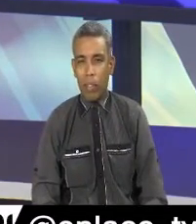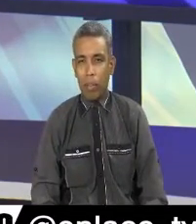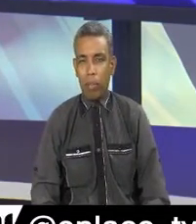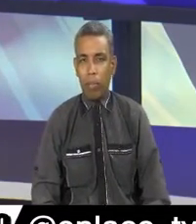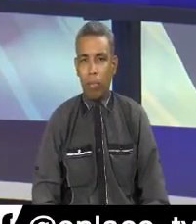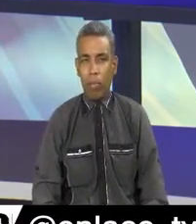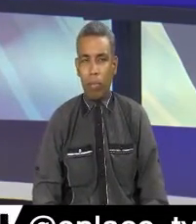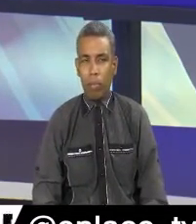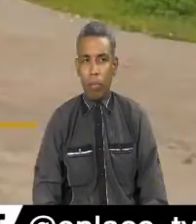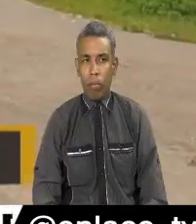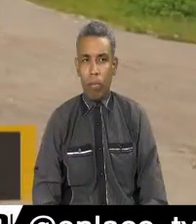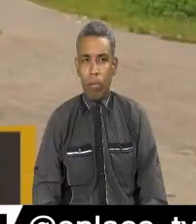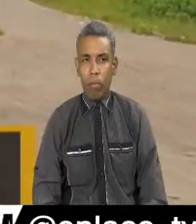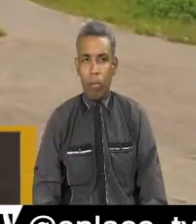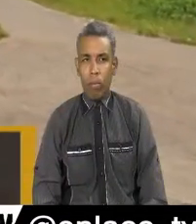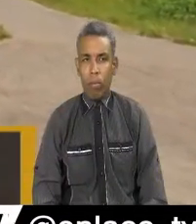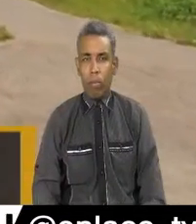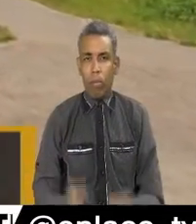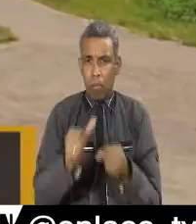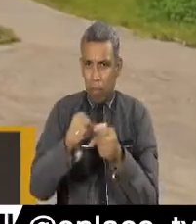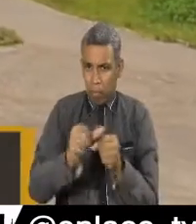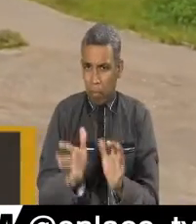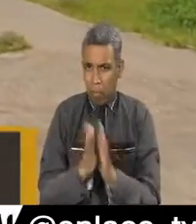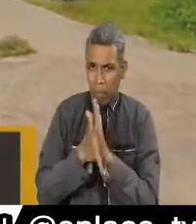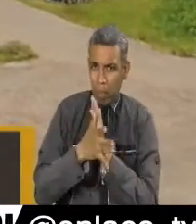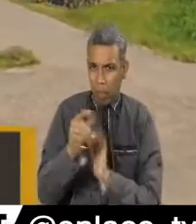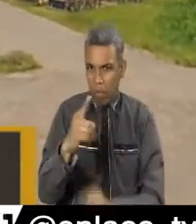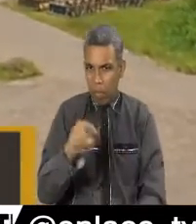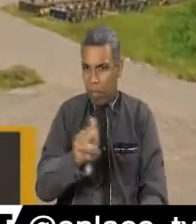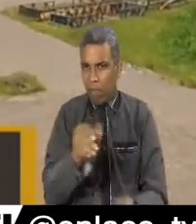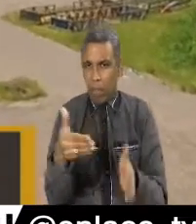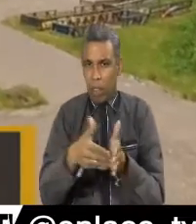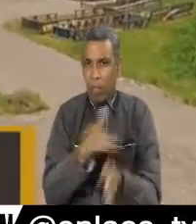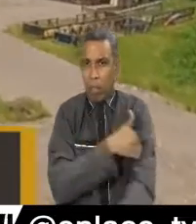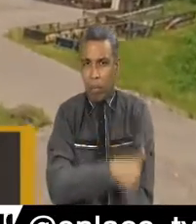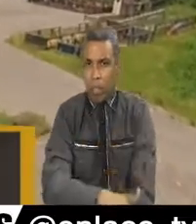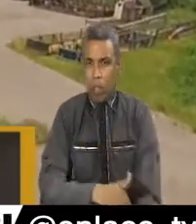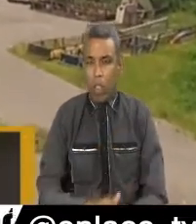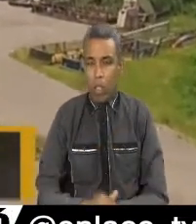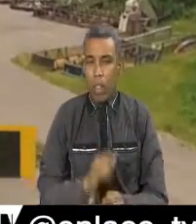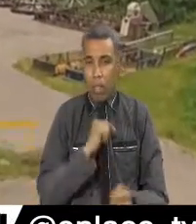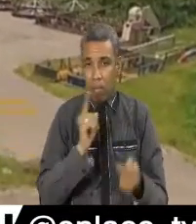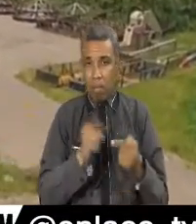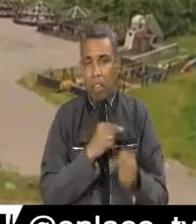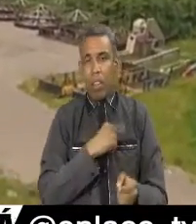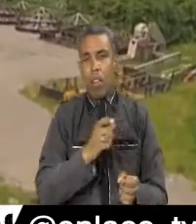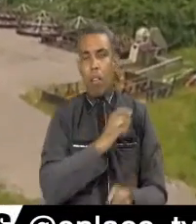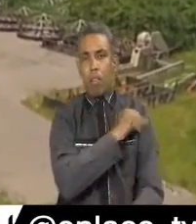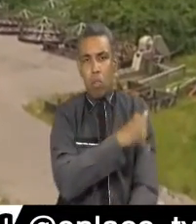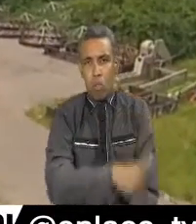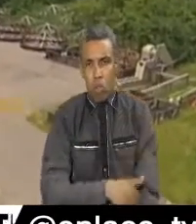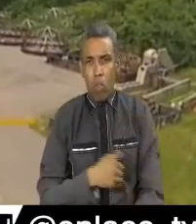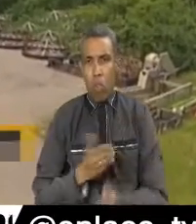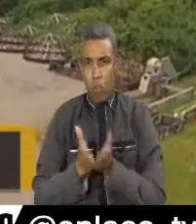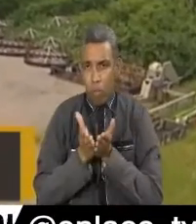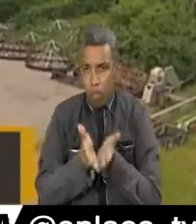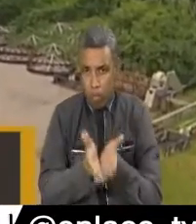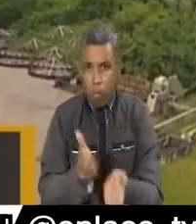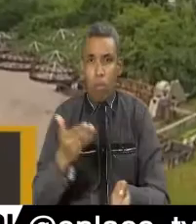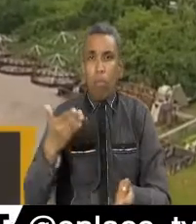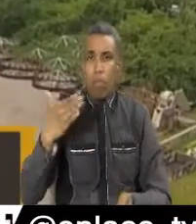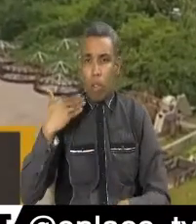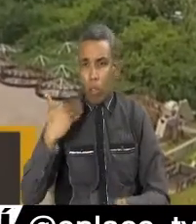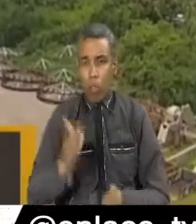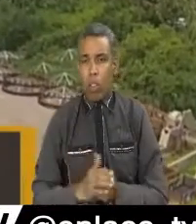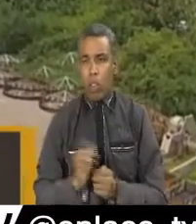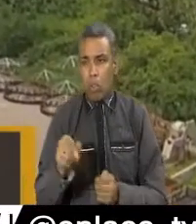colombiano. Ecopetrol ha invertido más de 16 mil millones de pesos en los municipios de Yondó, Puerto Wilches y Cantagallo, ha anunciado Ecopetrol. Lo ha hecho en